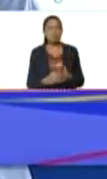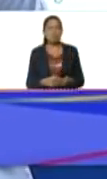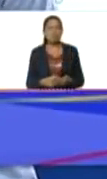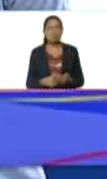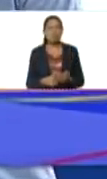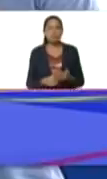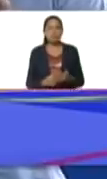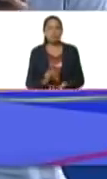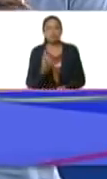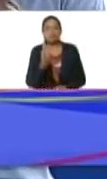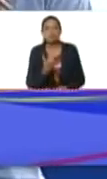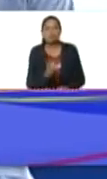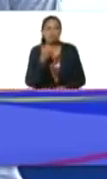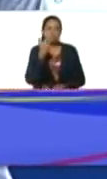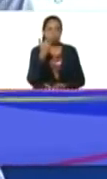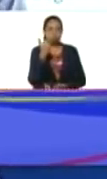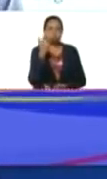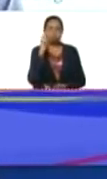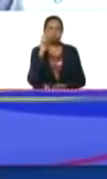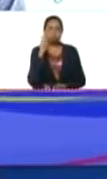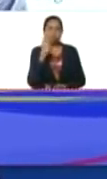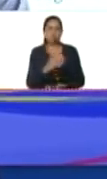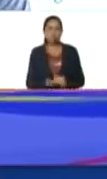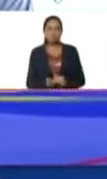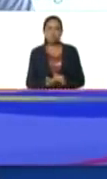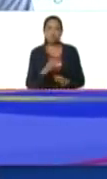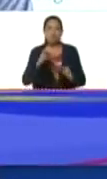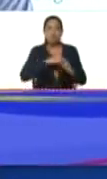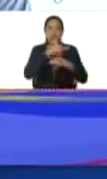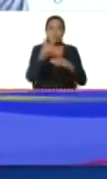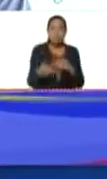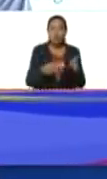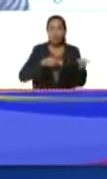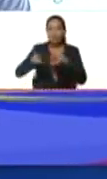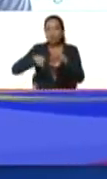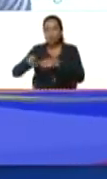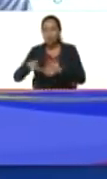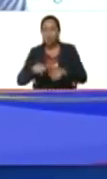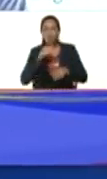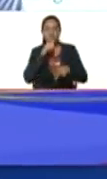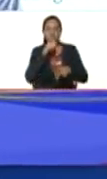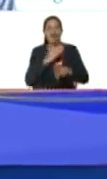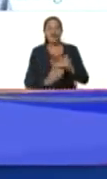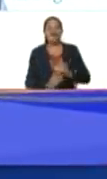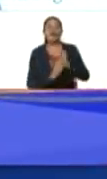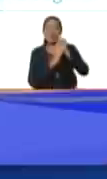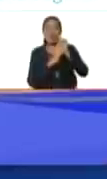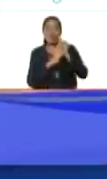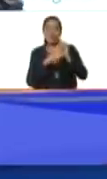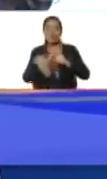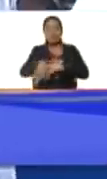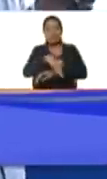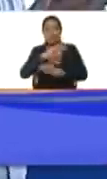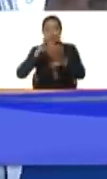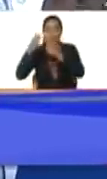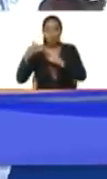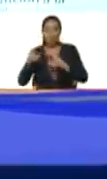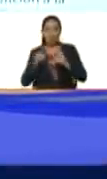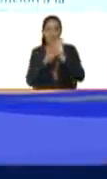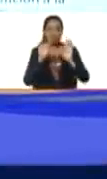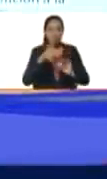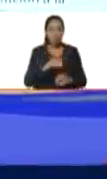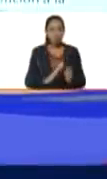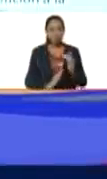le hemos dicho que el plan de patrullaje tiene que estar coordinado con los líderes de las calles y de las comunidades. Es decir, el